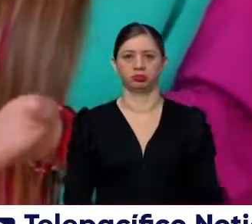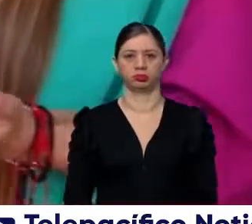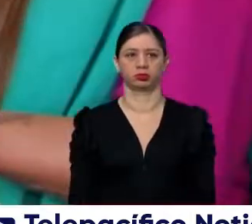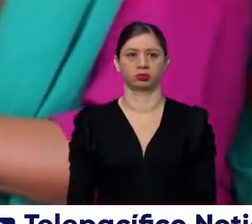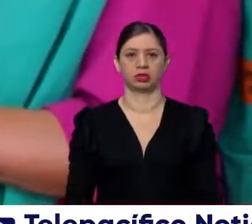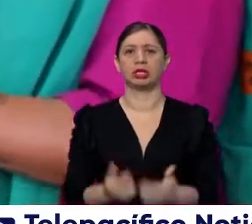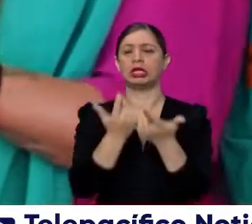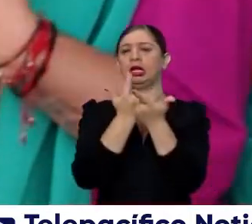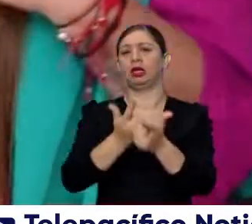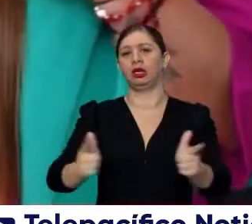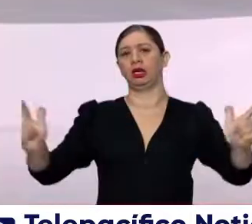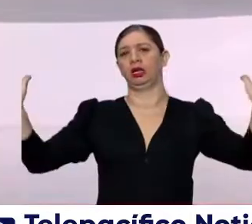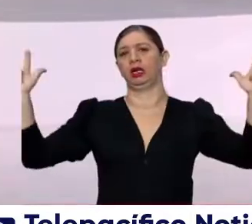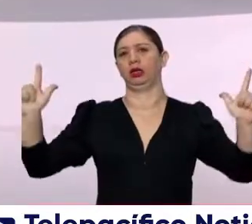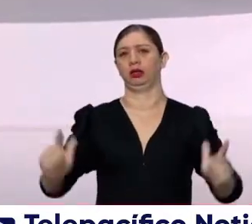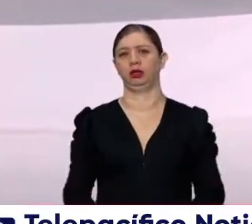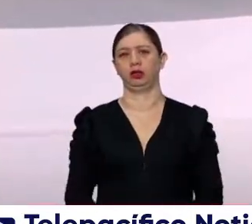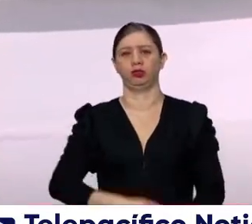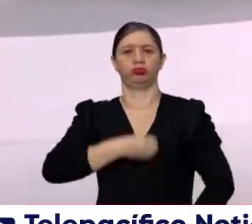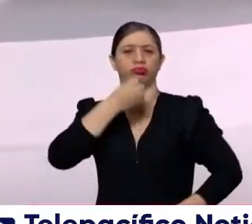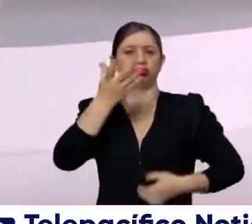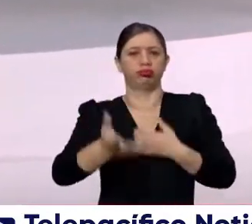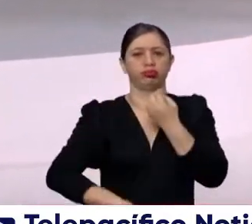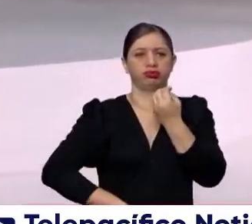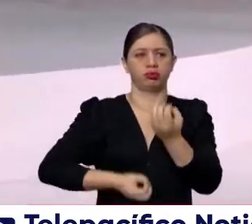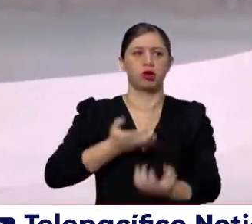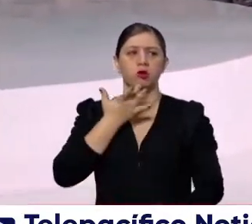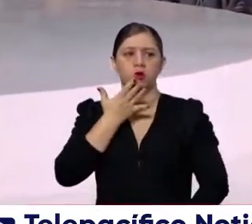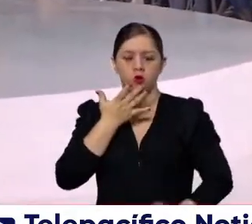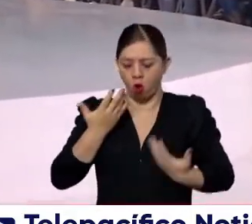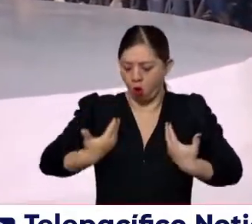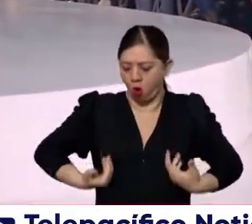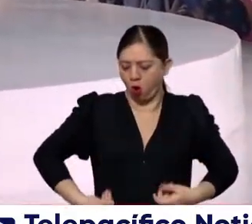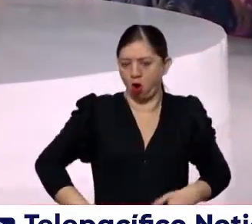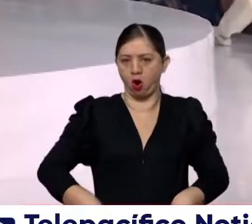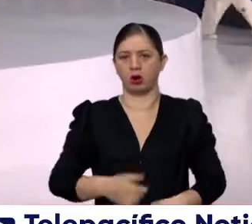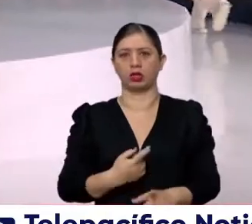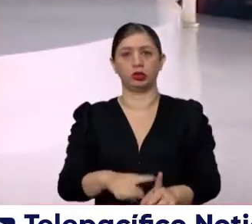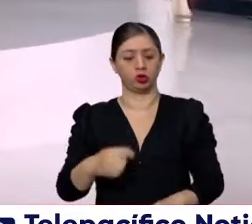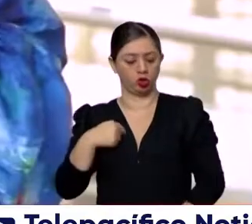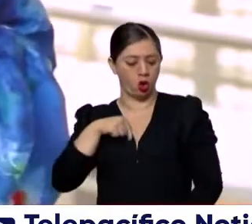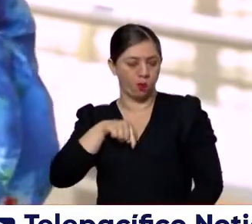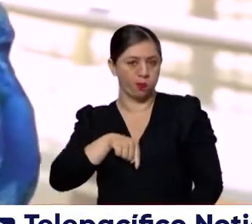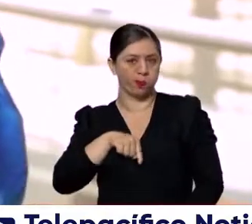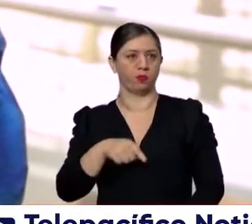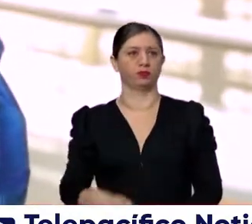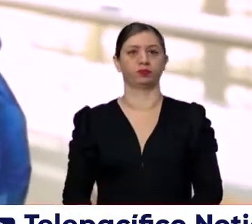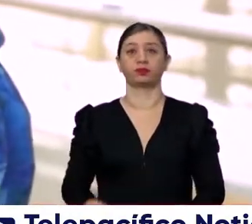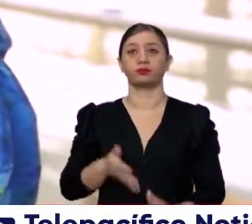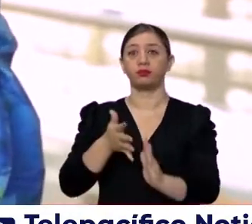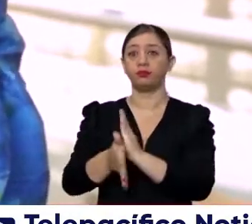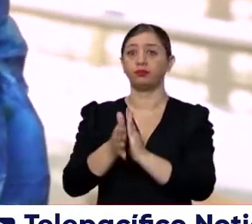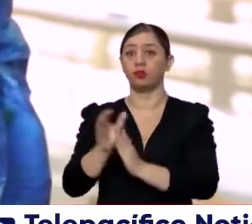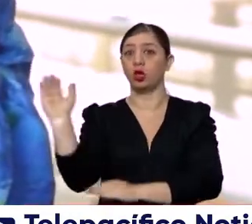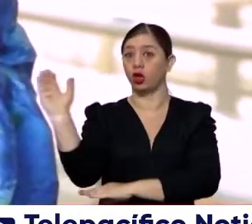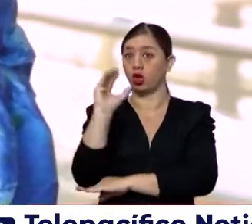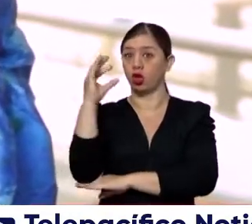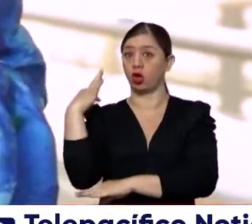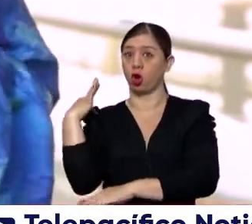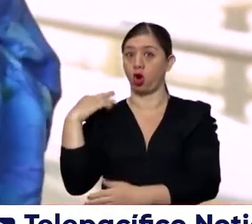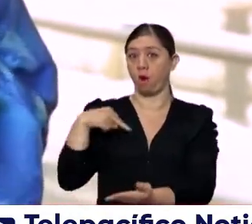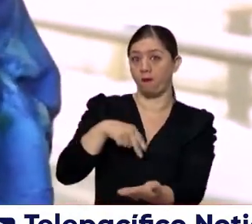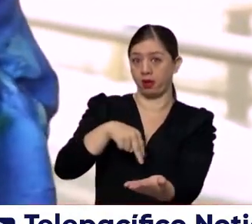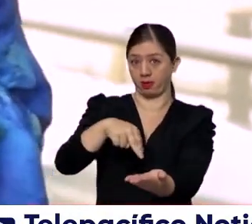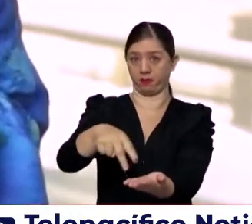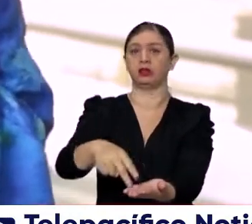donde haya libertad para poder expresar por medio de los colores lo que eres. Se reporta que Colombia Moda y Colombia Tex de las